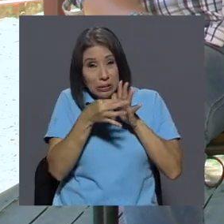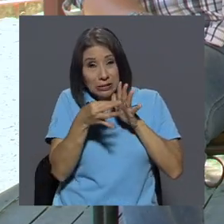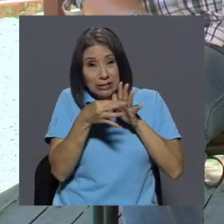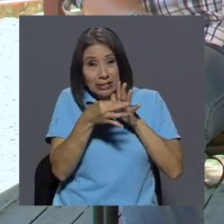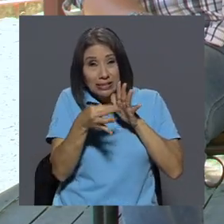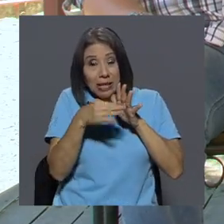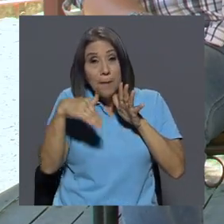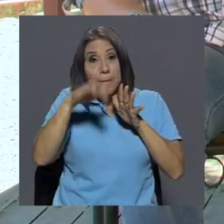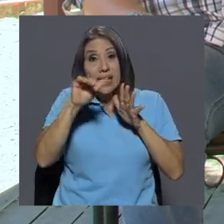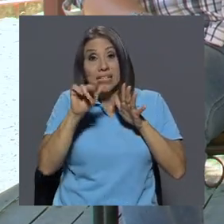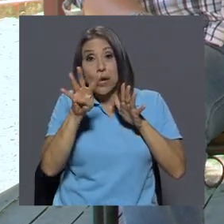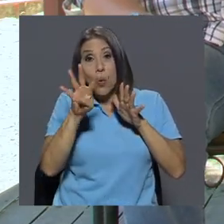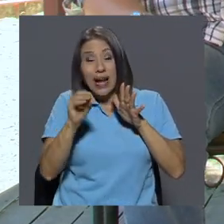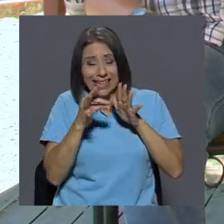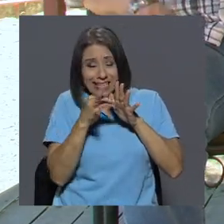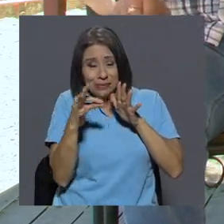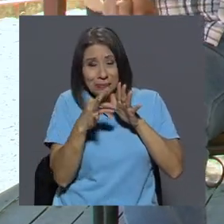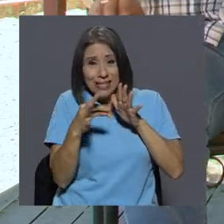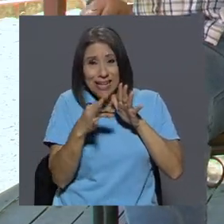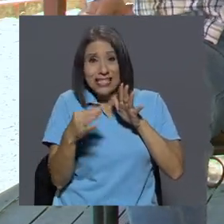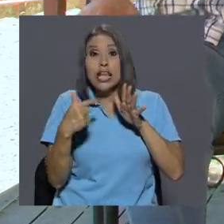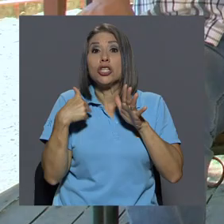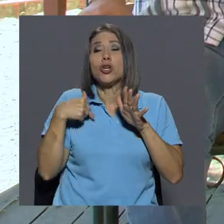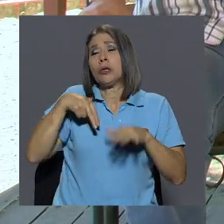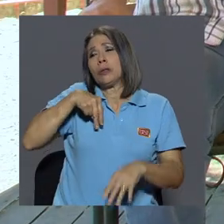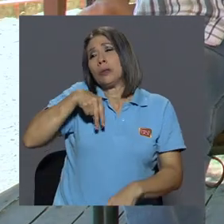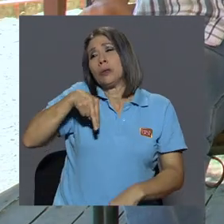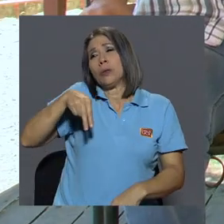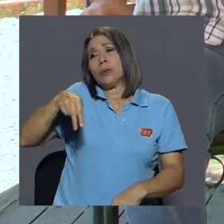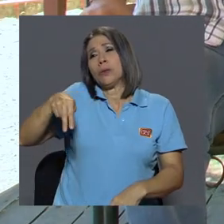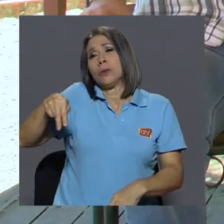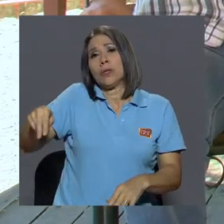pies. Llegué descalzo a Palmares. Don Jorge,